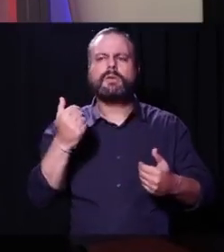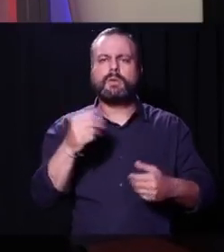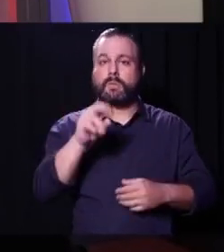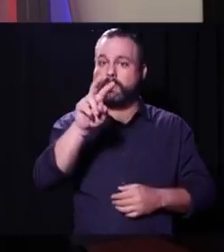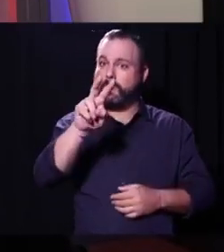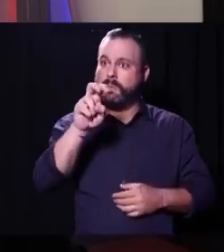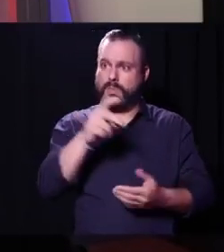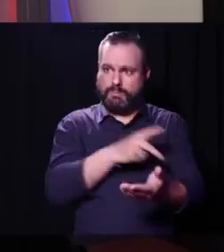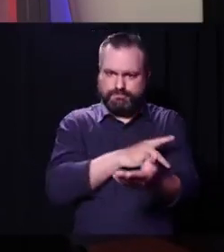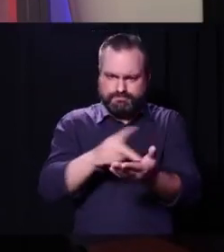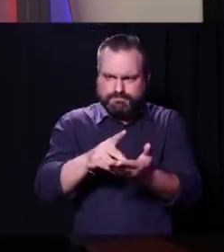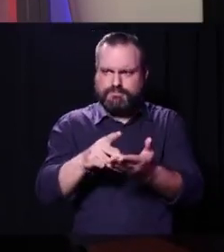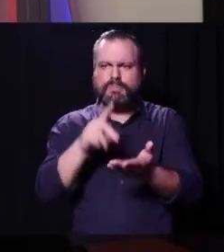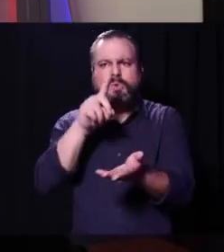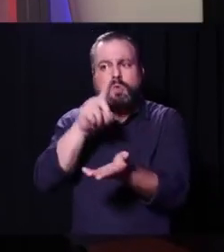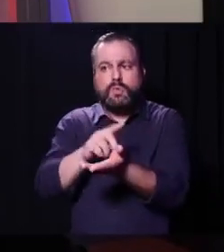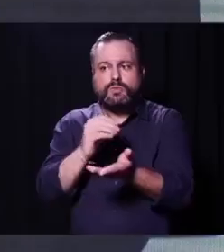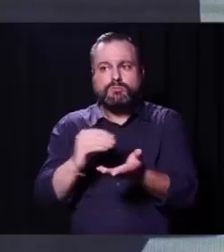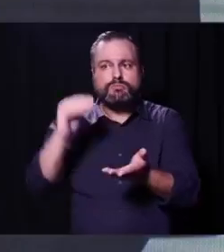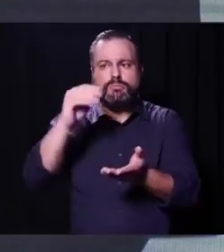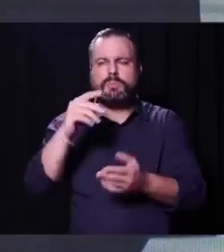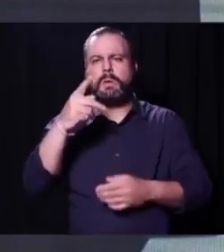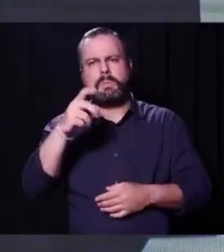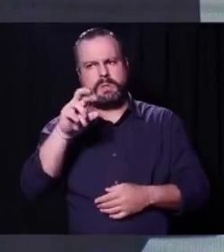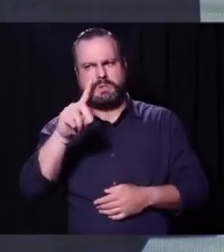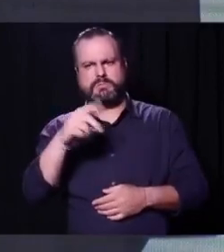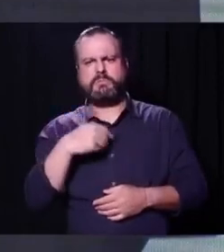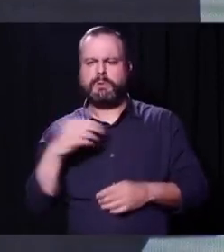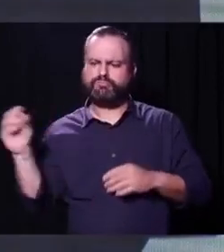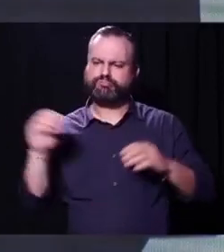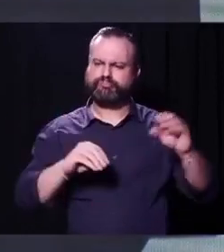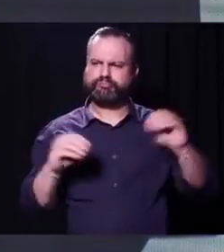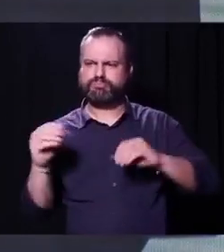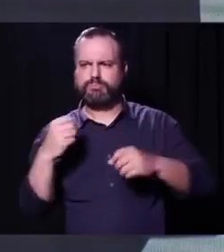PRD, de manera voluntaria, tiene más de un año de estar